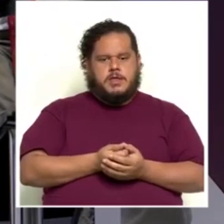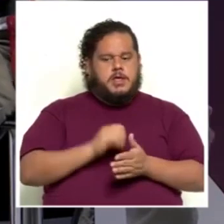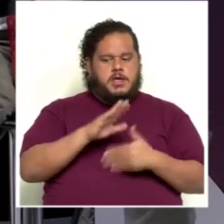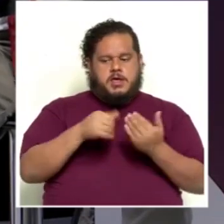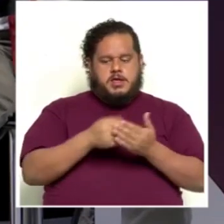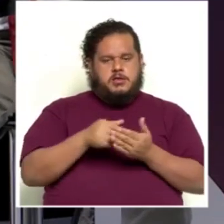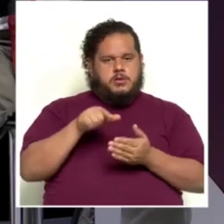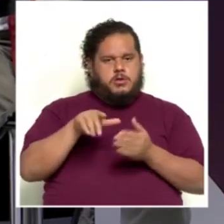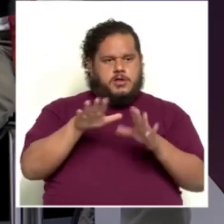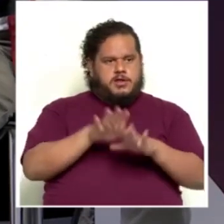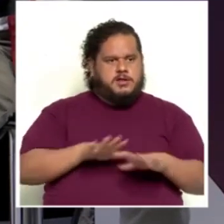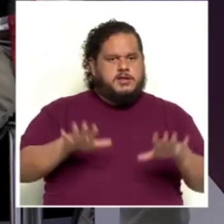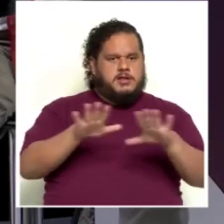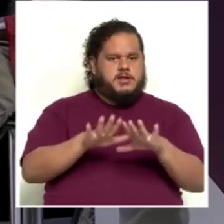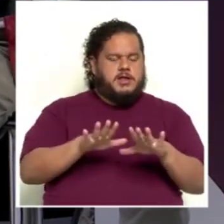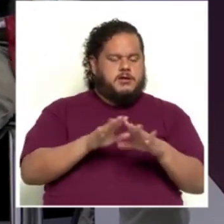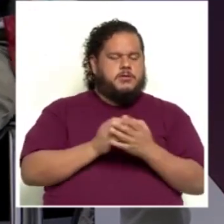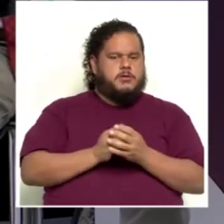este escenario